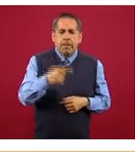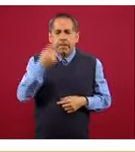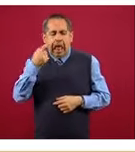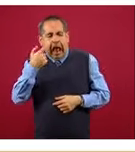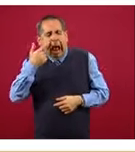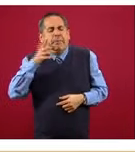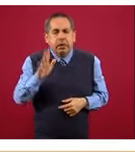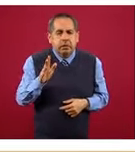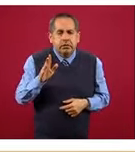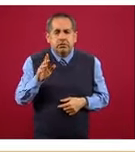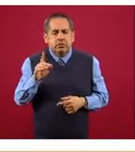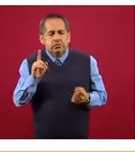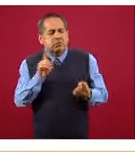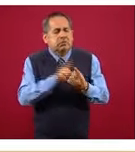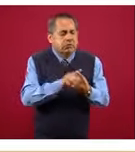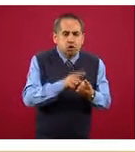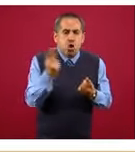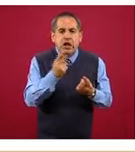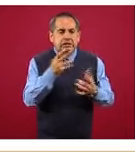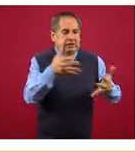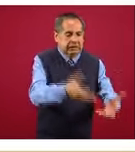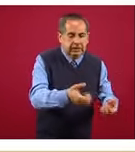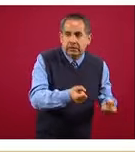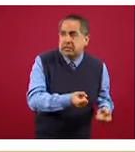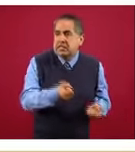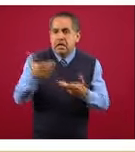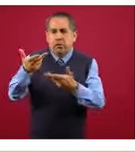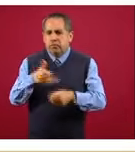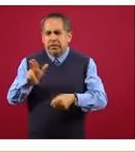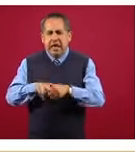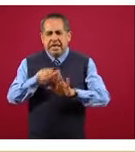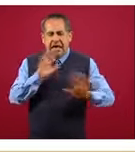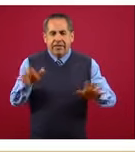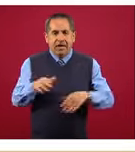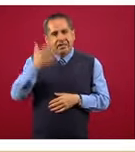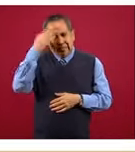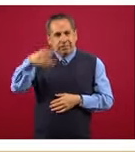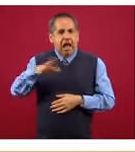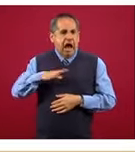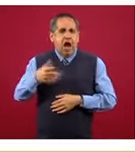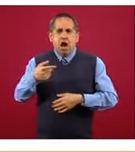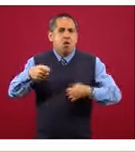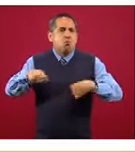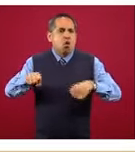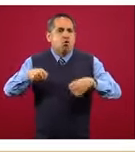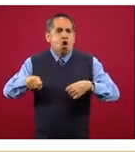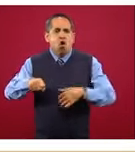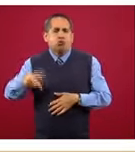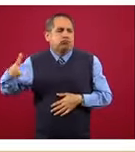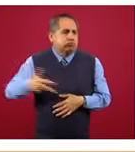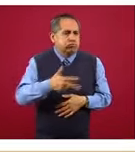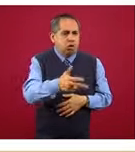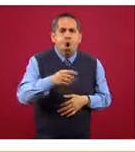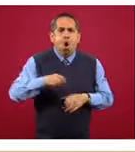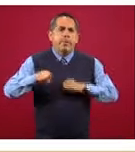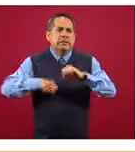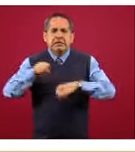contacto que no tenga que trasladarlo. Ahora existen en muchas entidades las motocicletas y en algunas otras entidades pequeñas tienen hasta